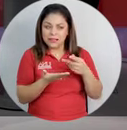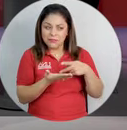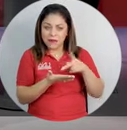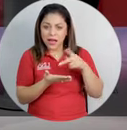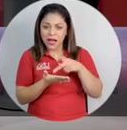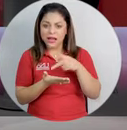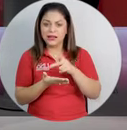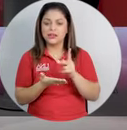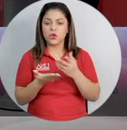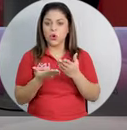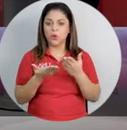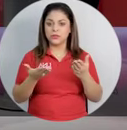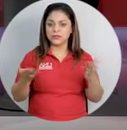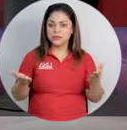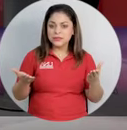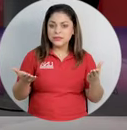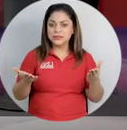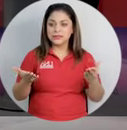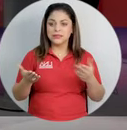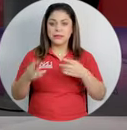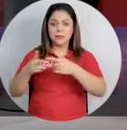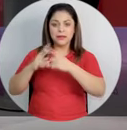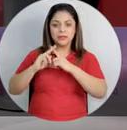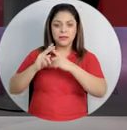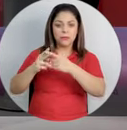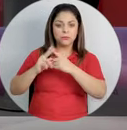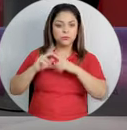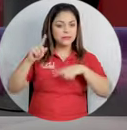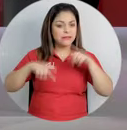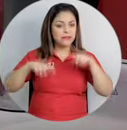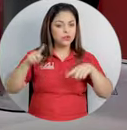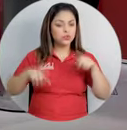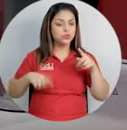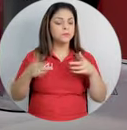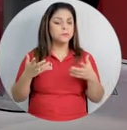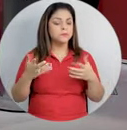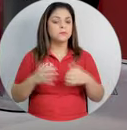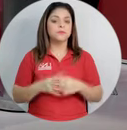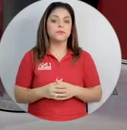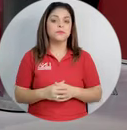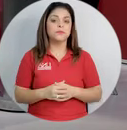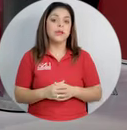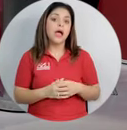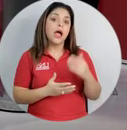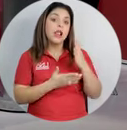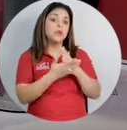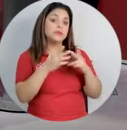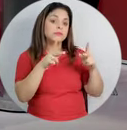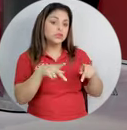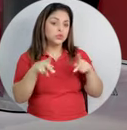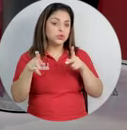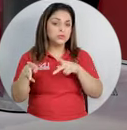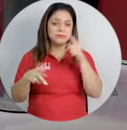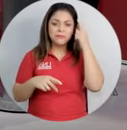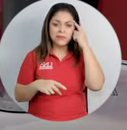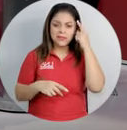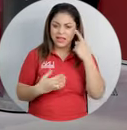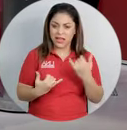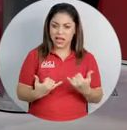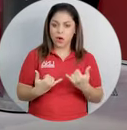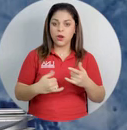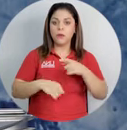movimientos financieros diversos. Don Leiner Vargas mencionaba lo de la refundición de deudas. Hay otras personas que